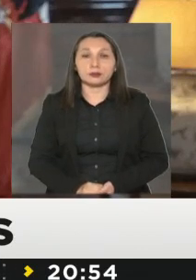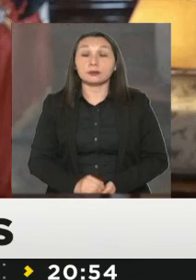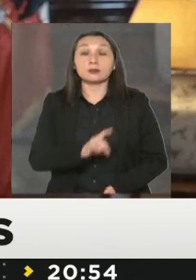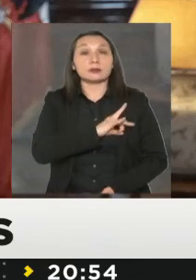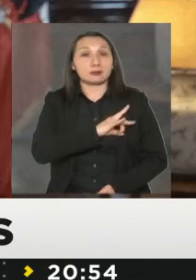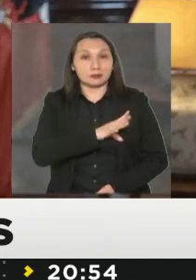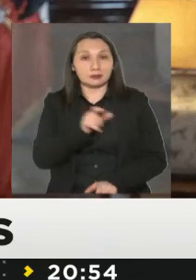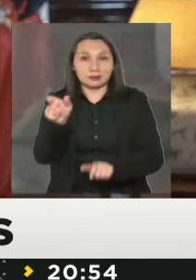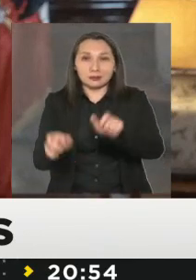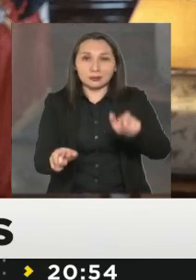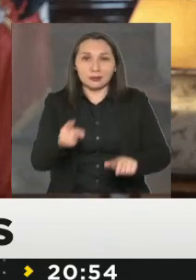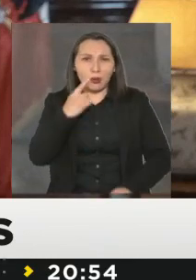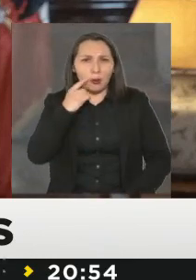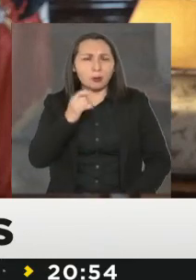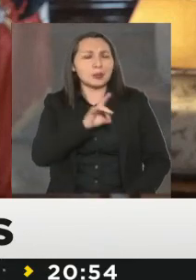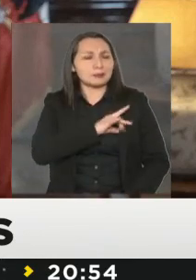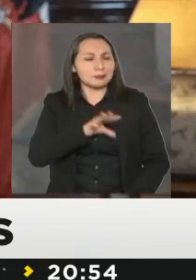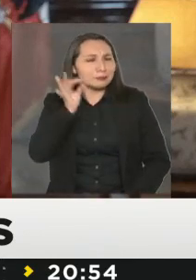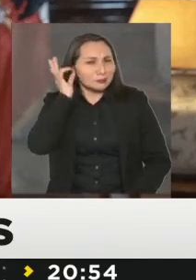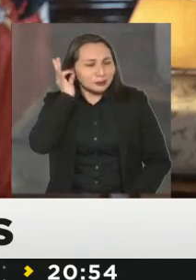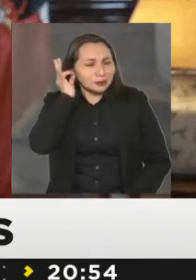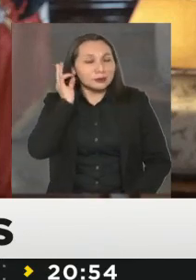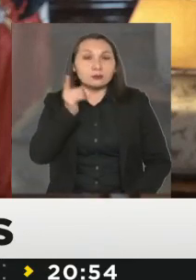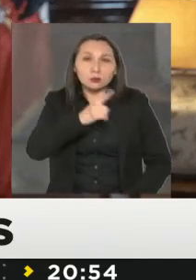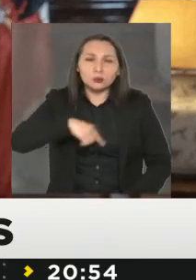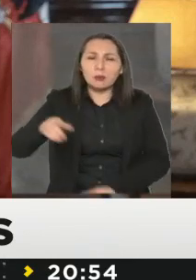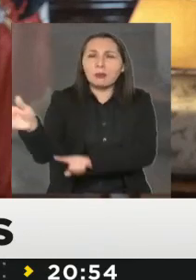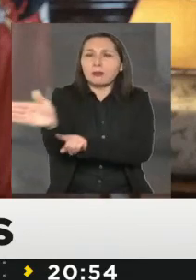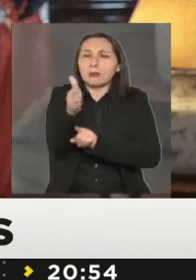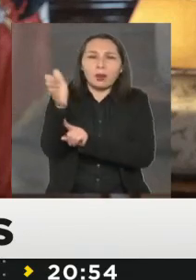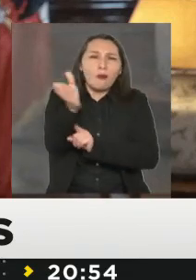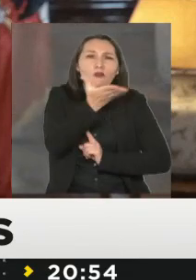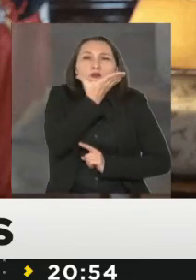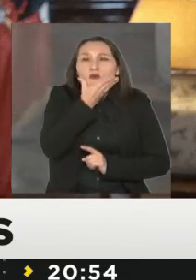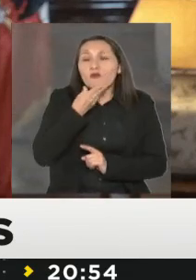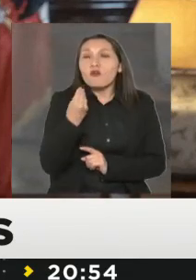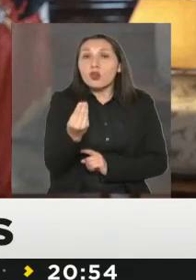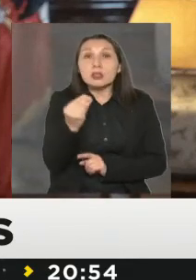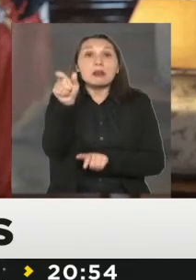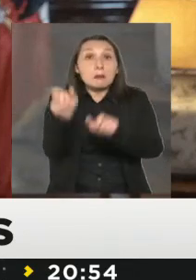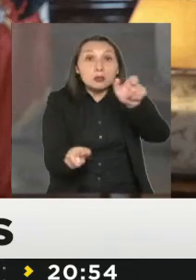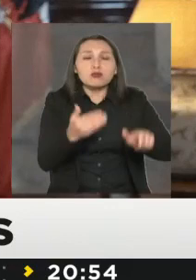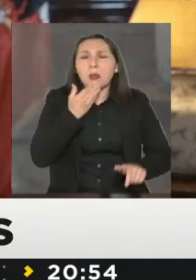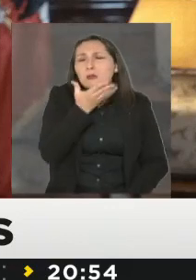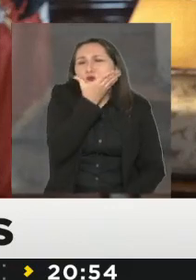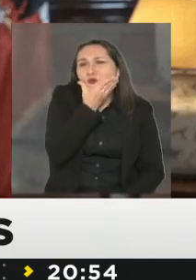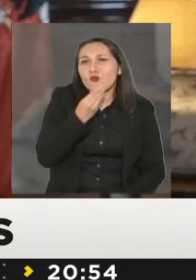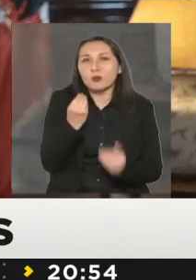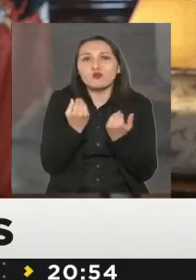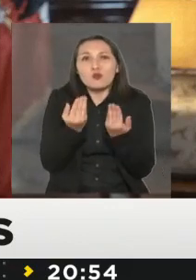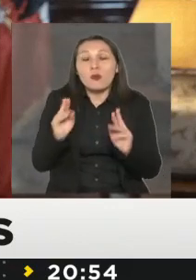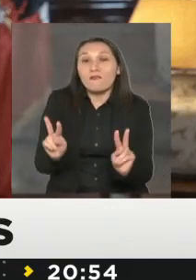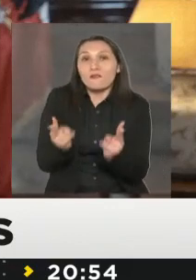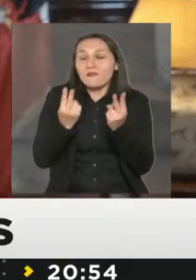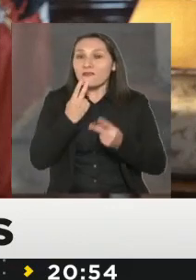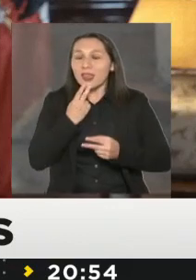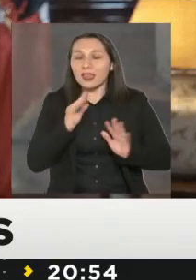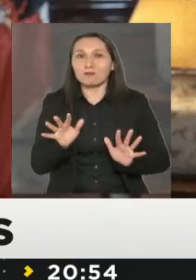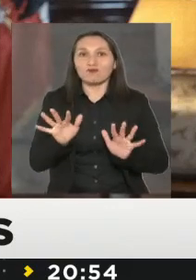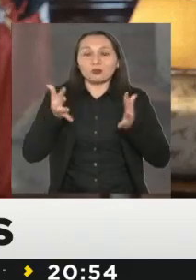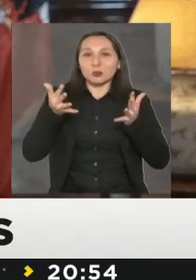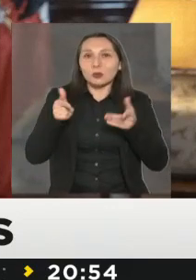chilenos y chilenas somos una patria hermosa y hermosa es su gente que le da vida